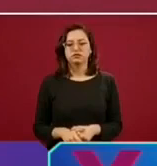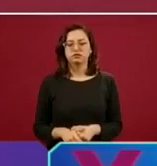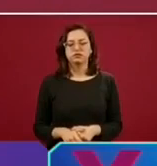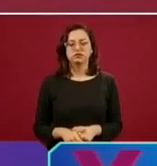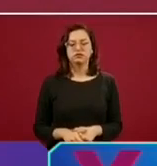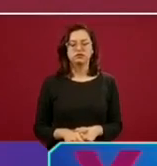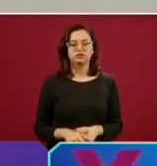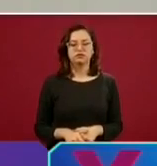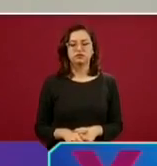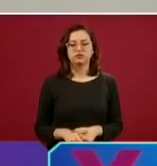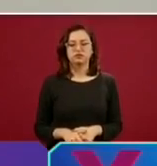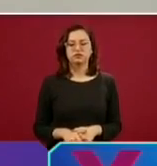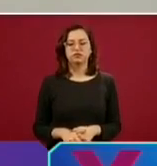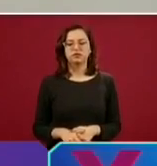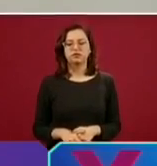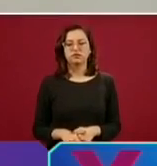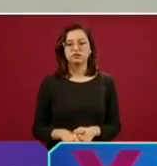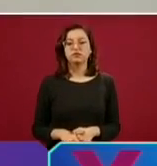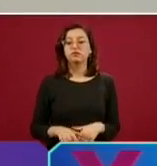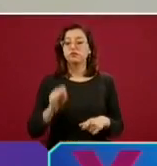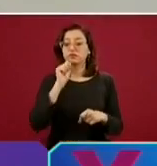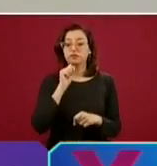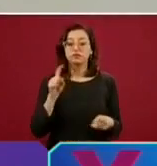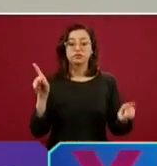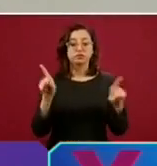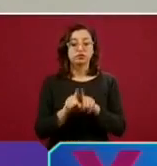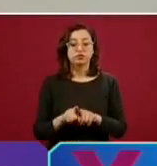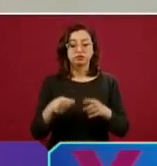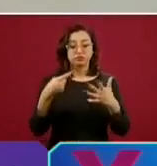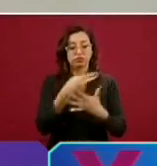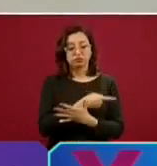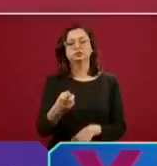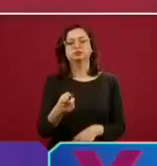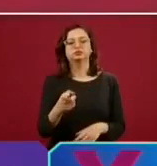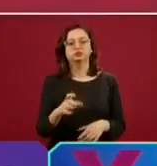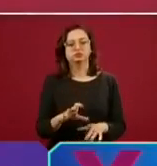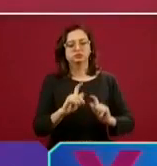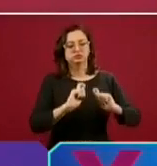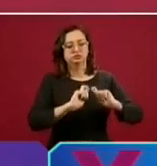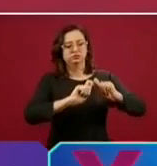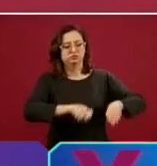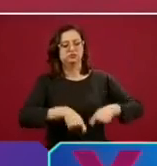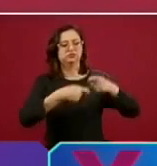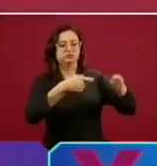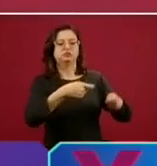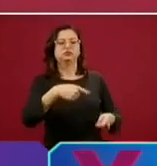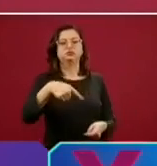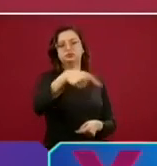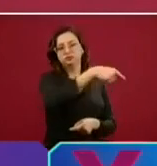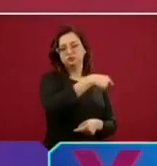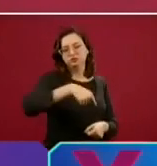la contingencia por COVID-19. Indicó que a finales de esta semana o principios de la próxima